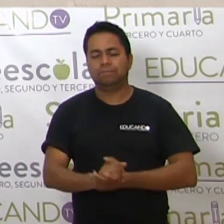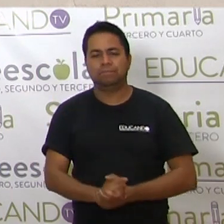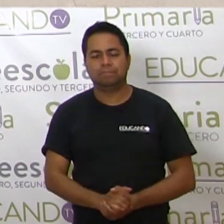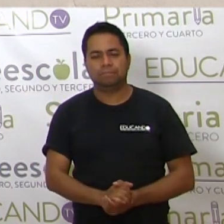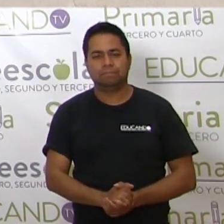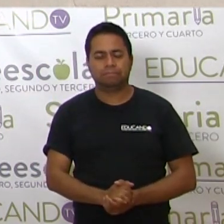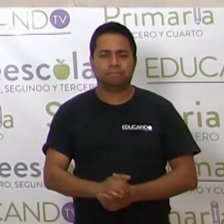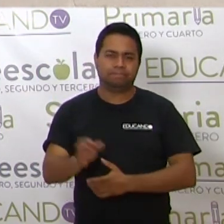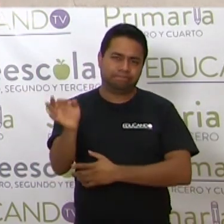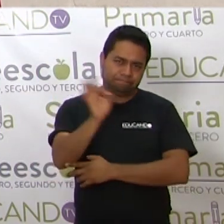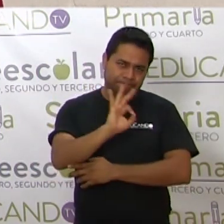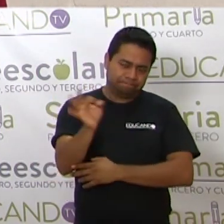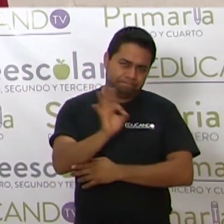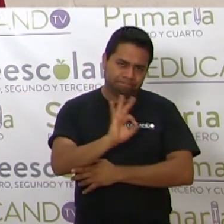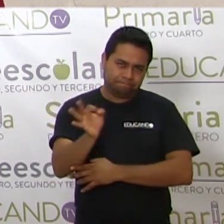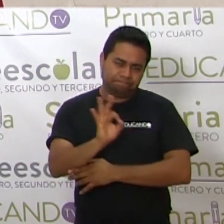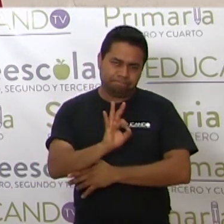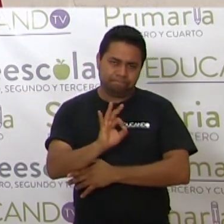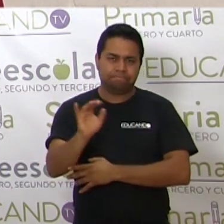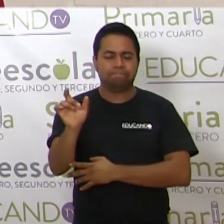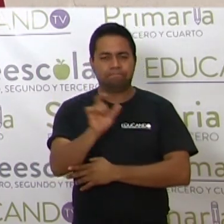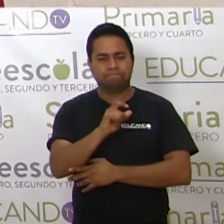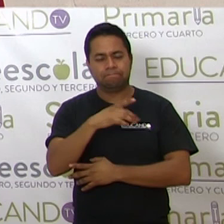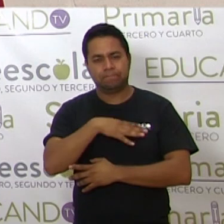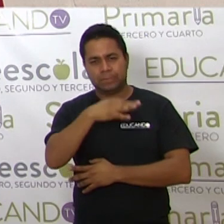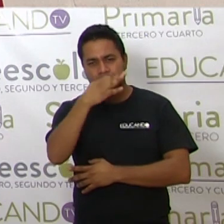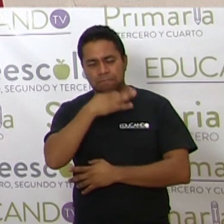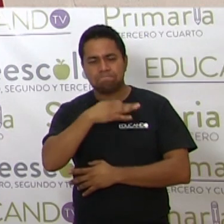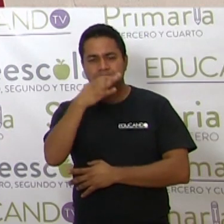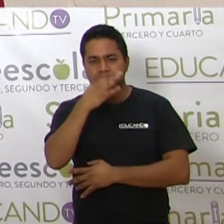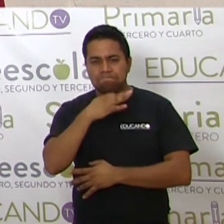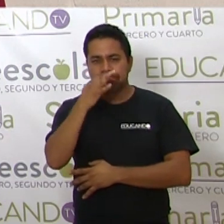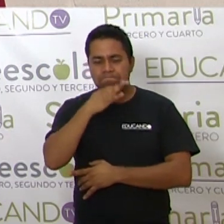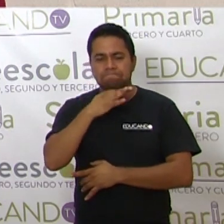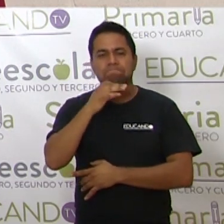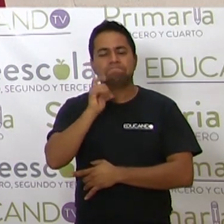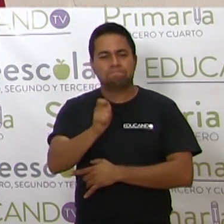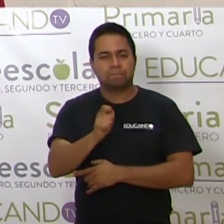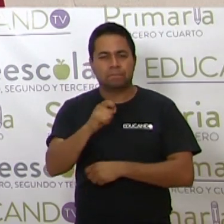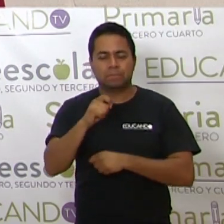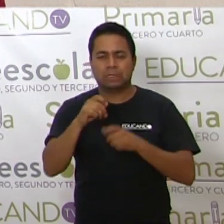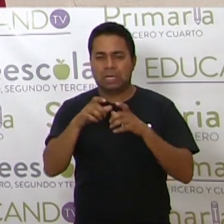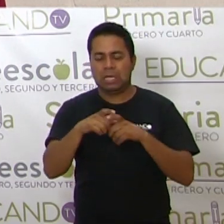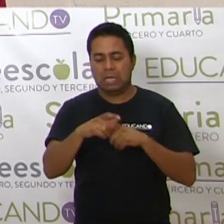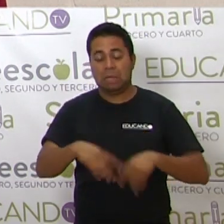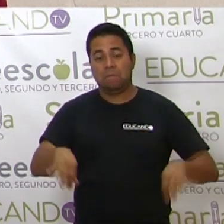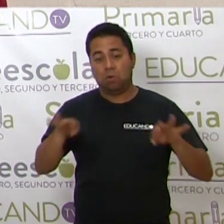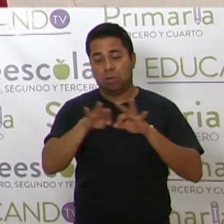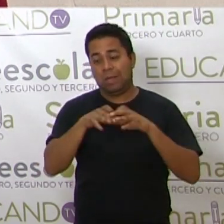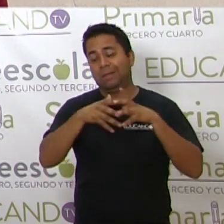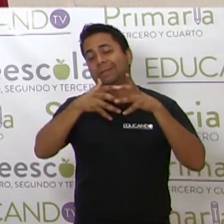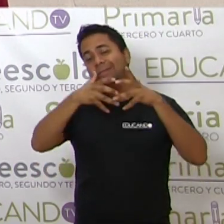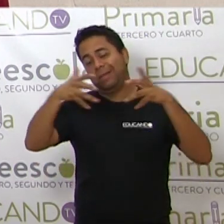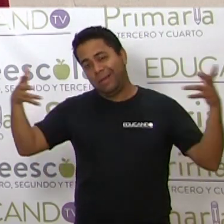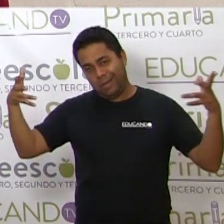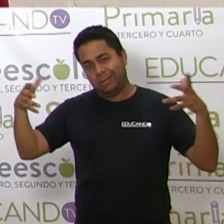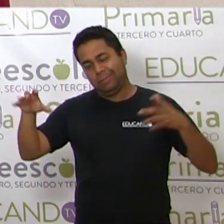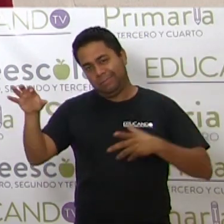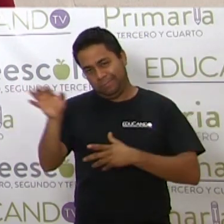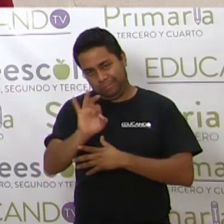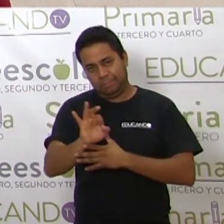seguramente en algunas de las fiestas más más importante es verdad así es